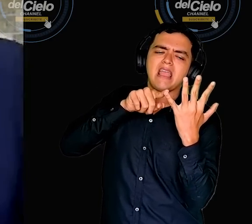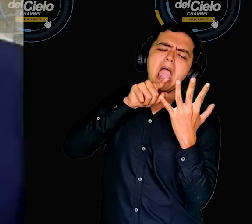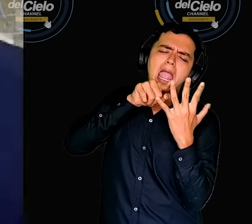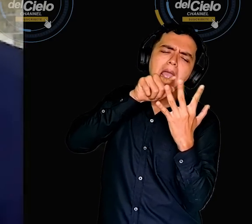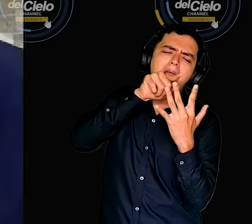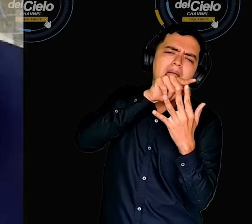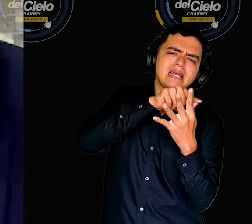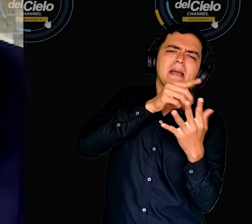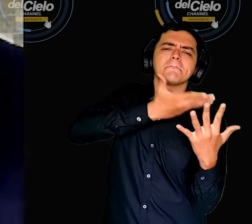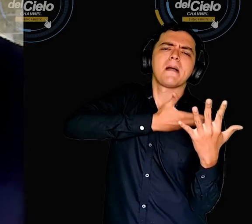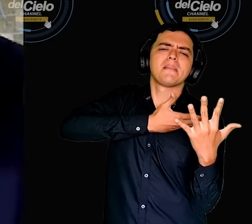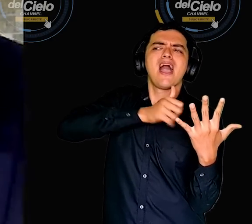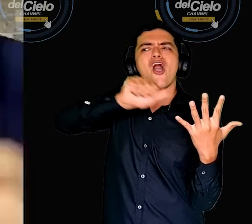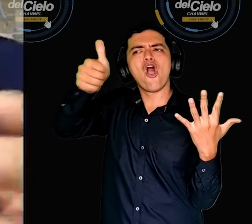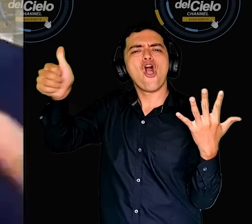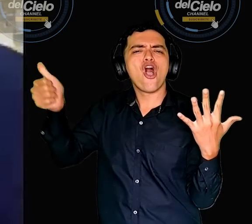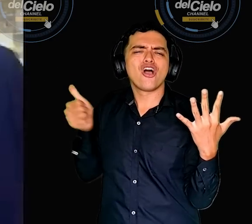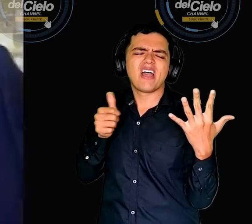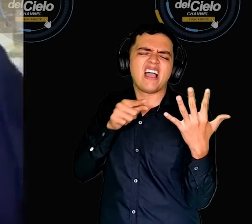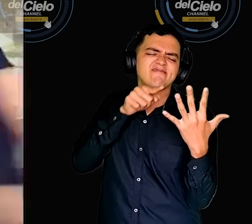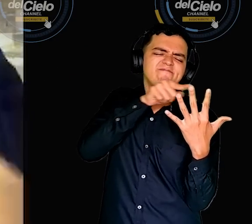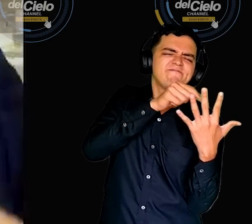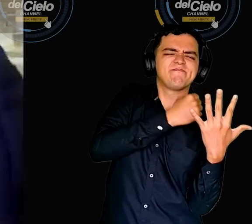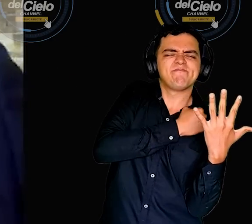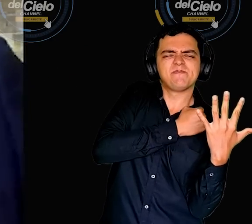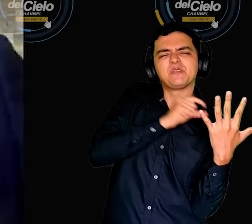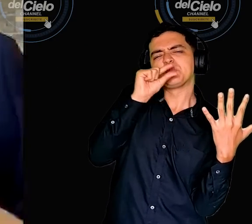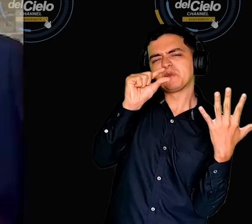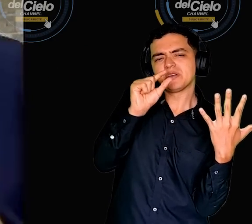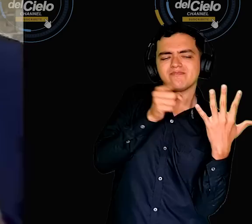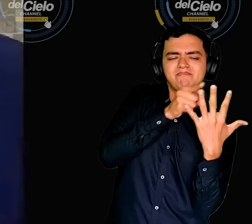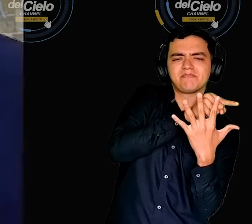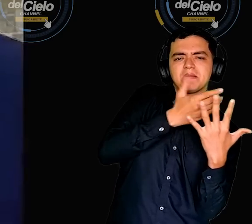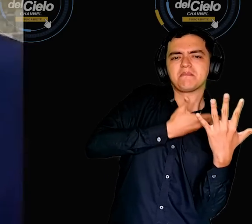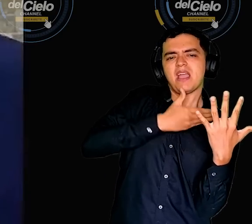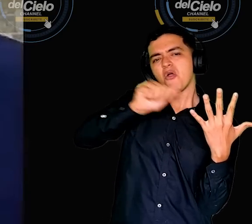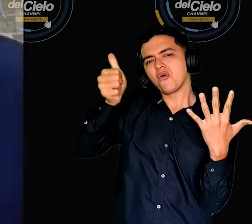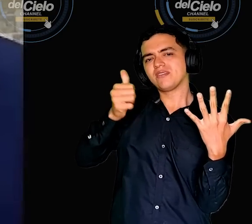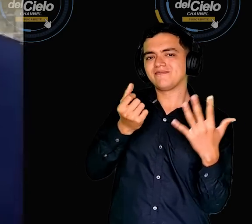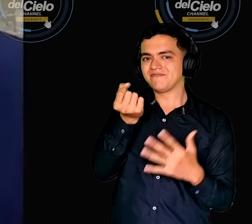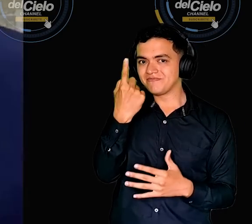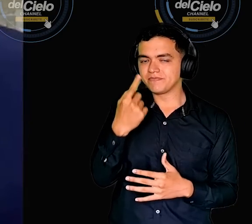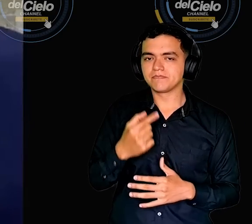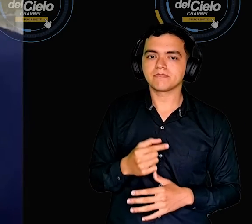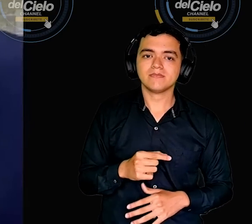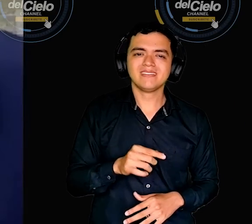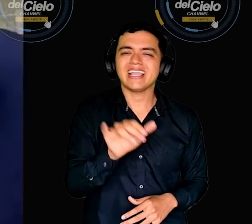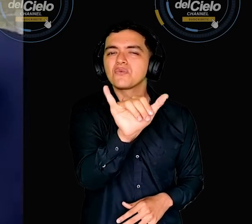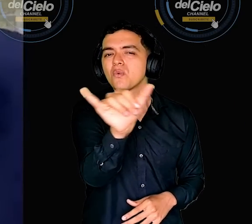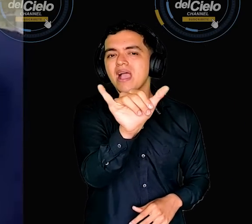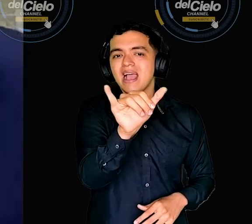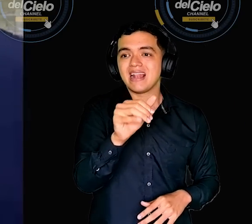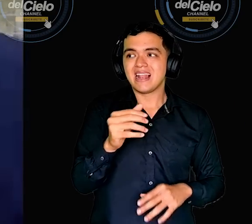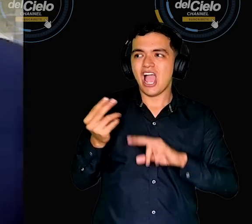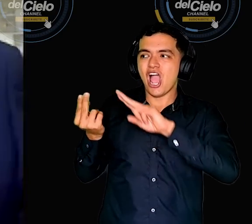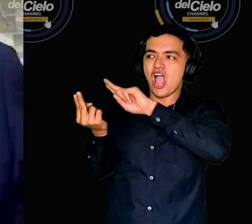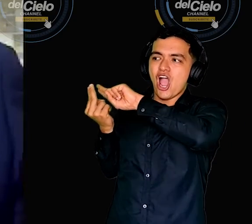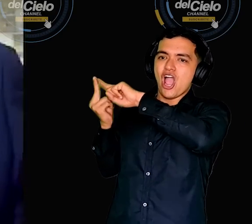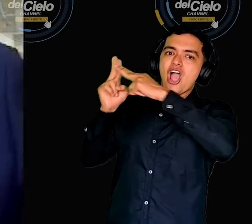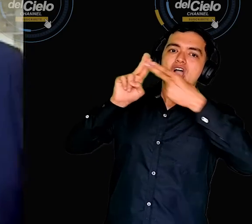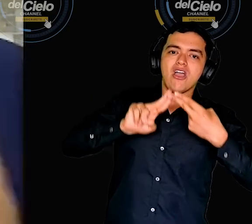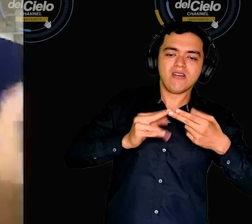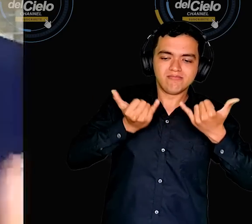lo vendieron, terminó en la cárcel. Gracias a Dios, que Dios es malabarista, hizo un gran milagro y lo que era